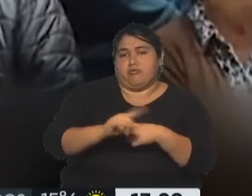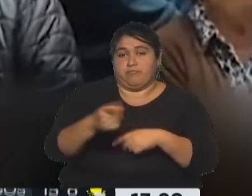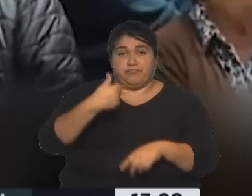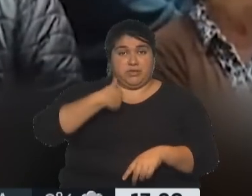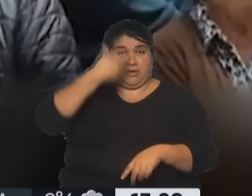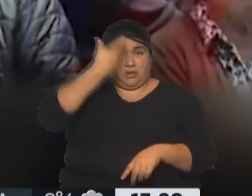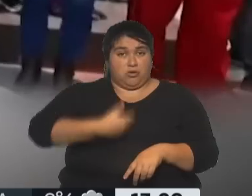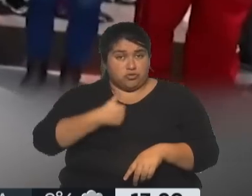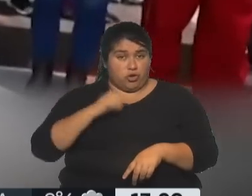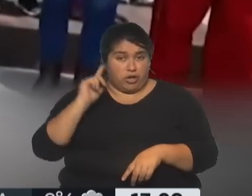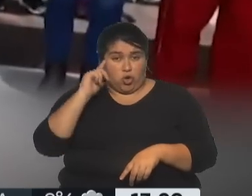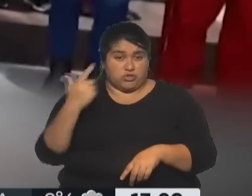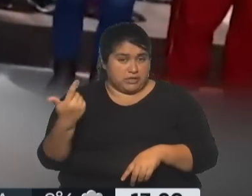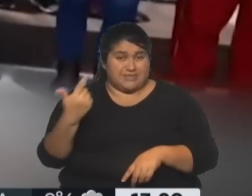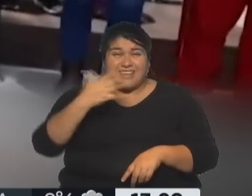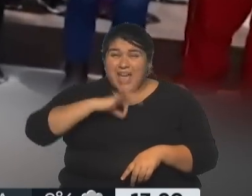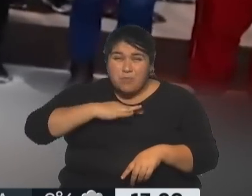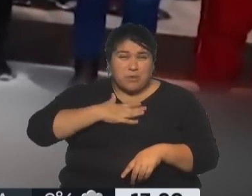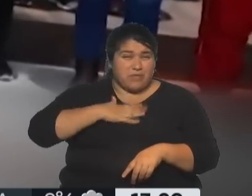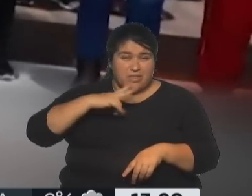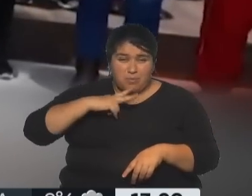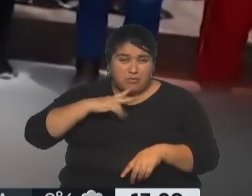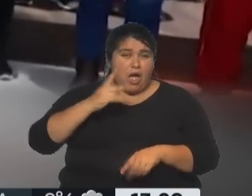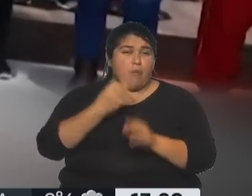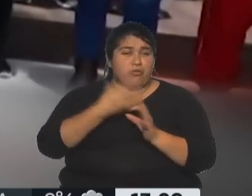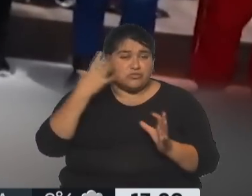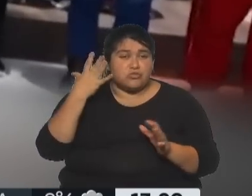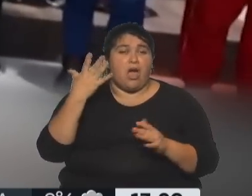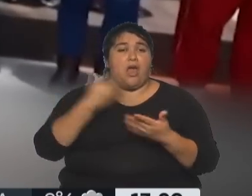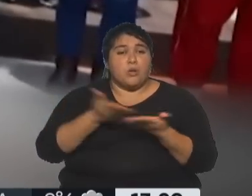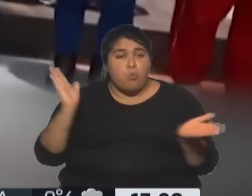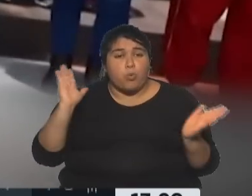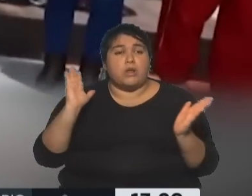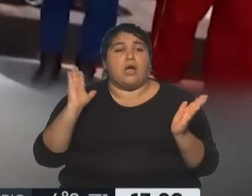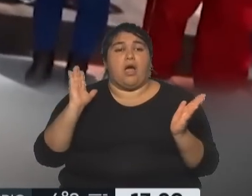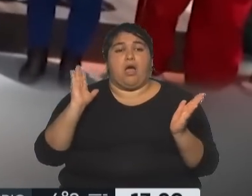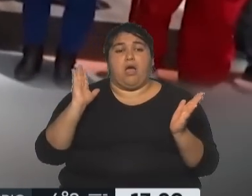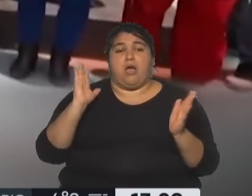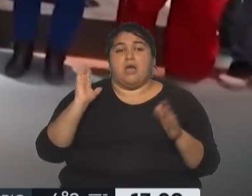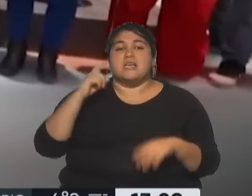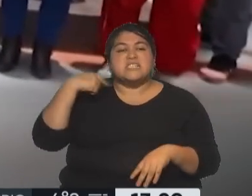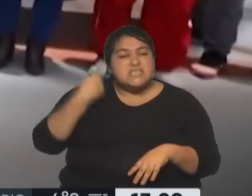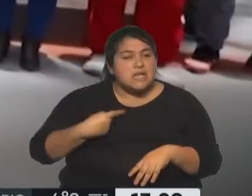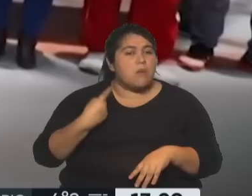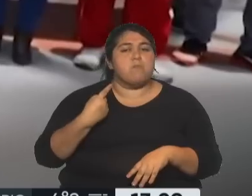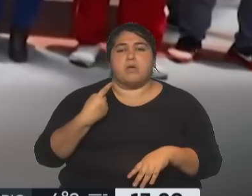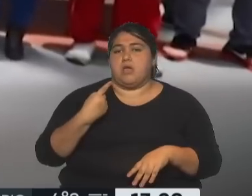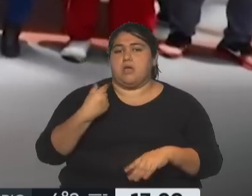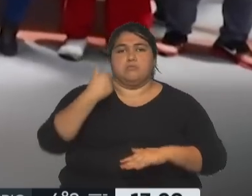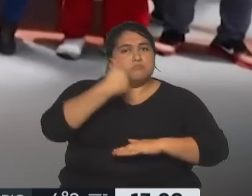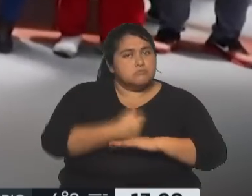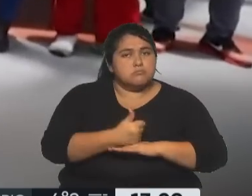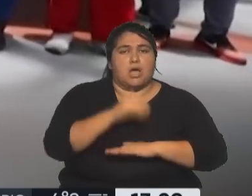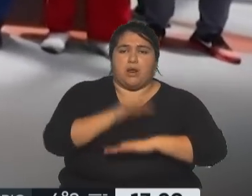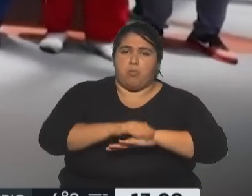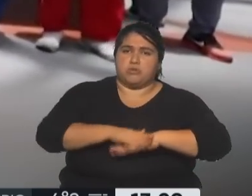inocente. En mi vida personal, profesional y pública, siempre he actuado con